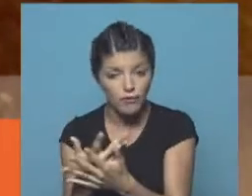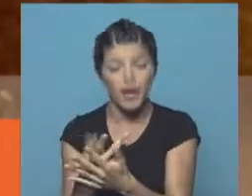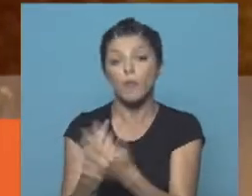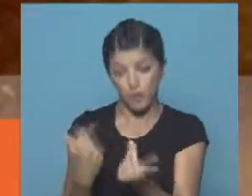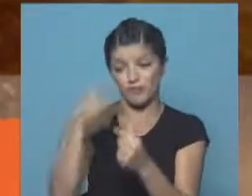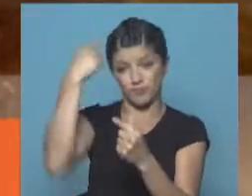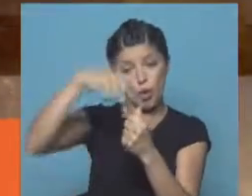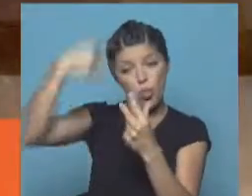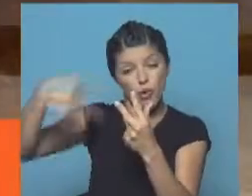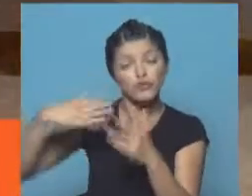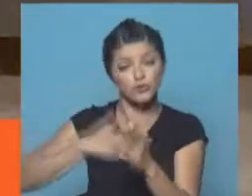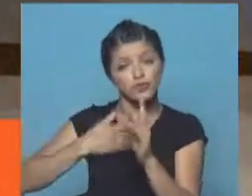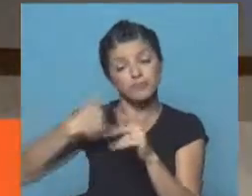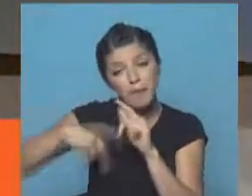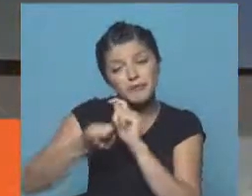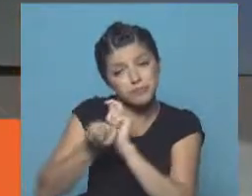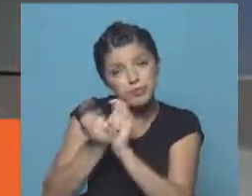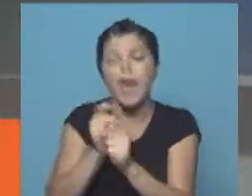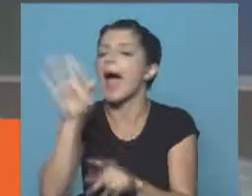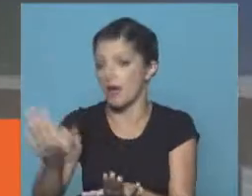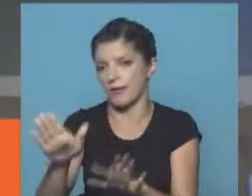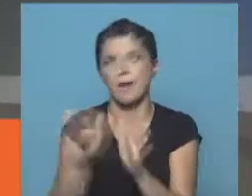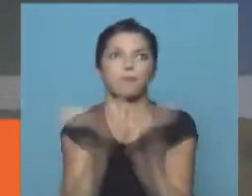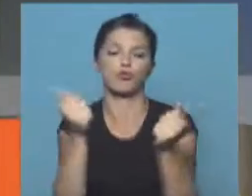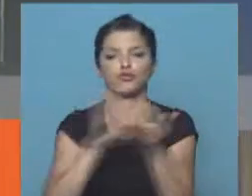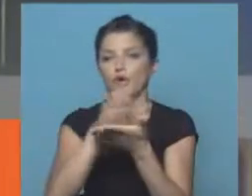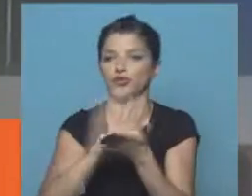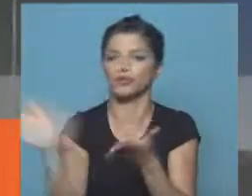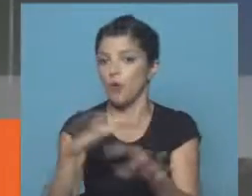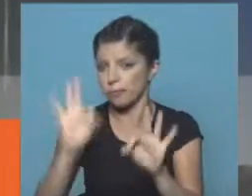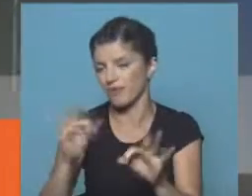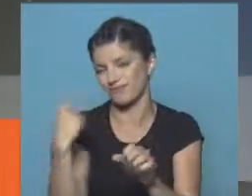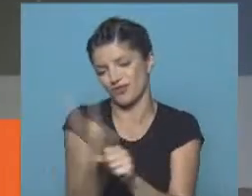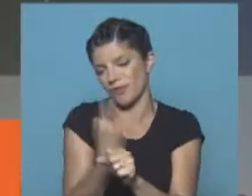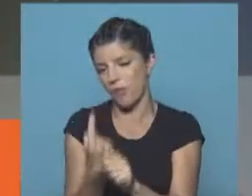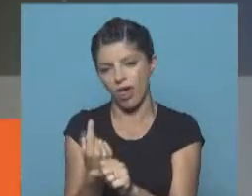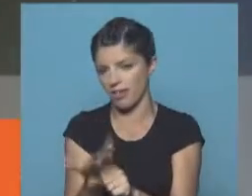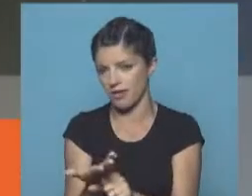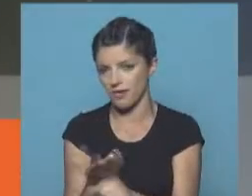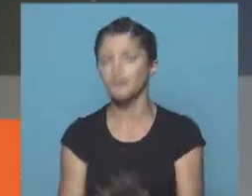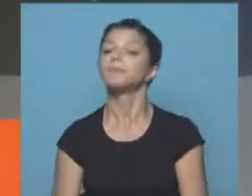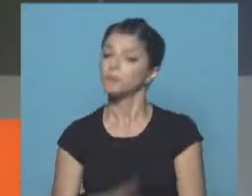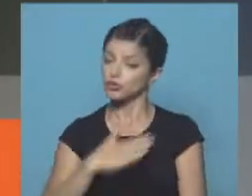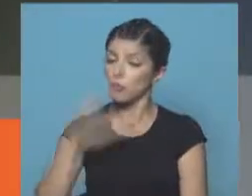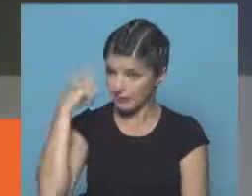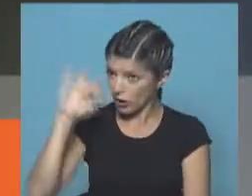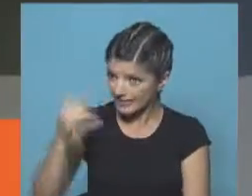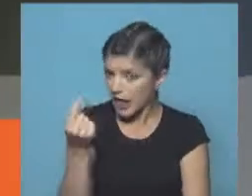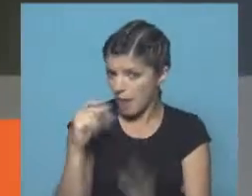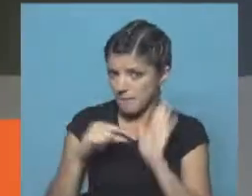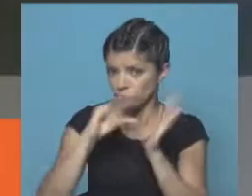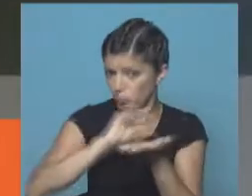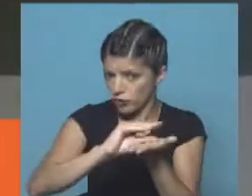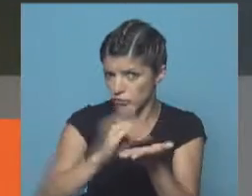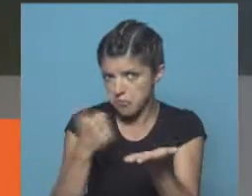eso. Claramente es algo que no se puede solucionar de un día para el otro. ¿El presupuesto alcanza? ¿Está mal aplicado? Nuestra primera mirada es que alcanza, nuestra primera mirada es que se tiene